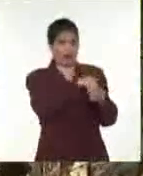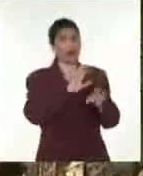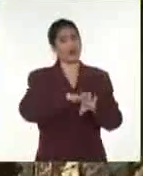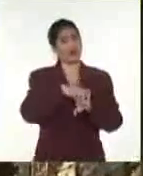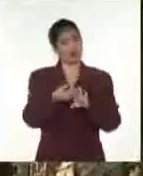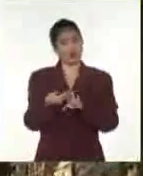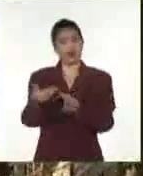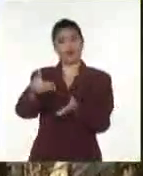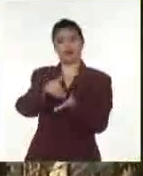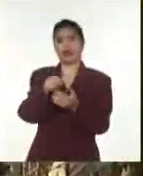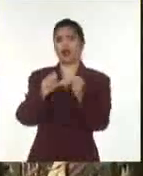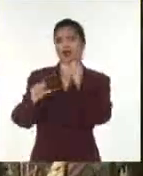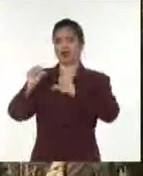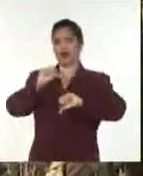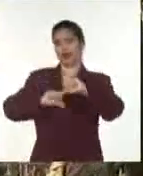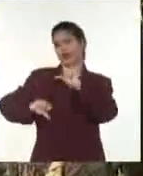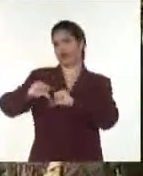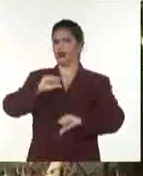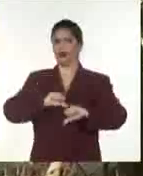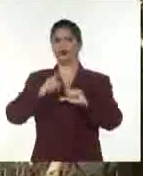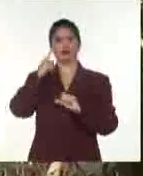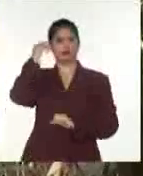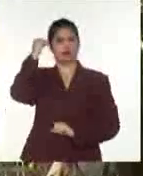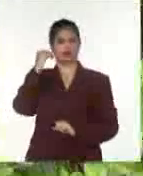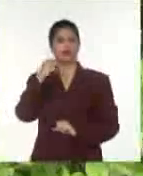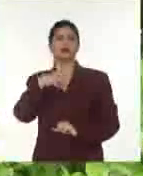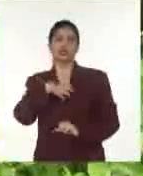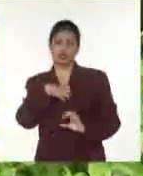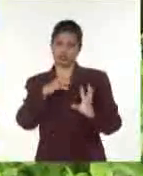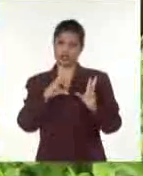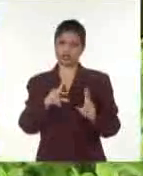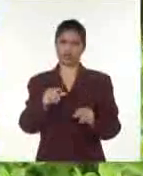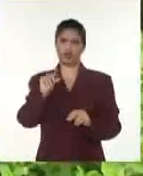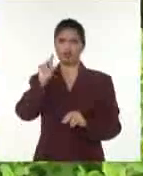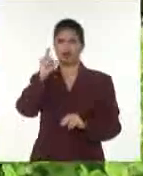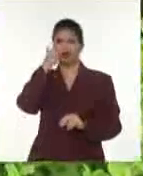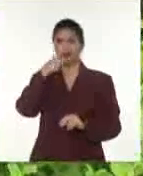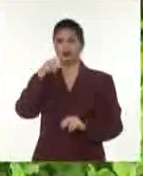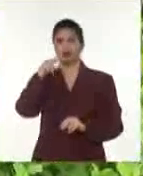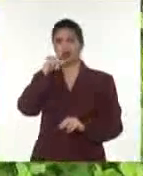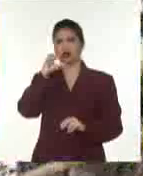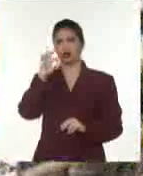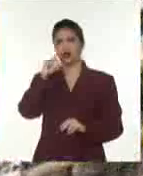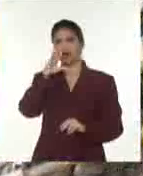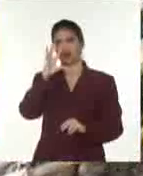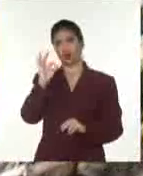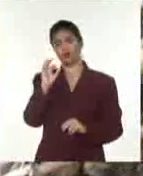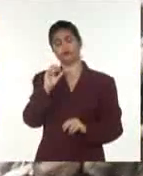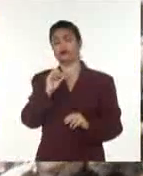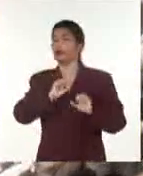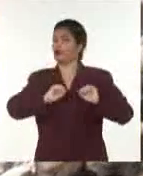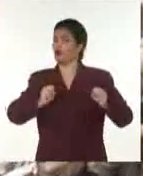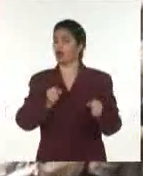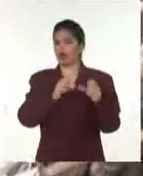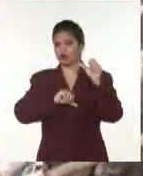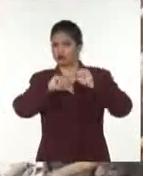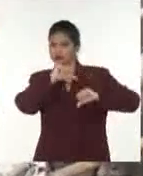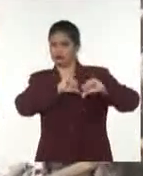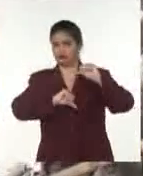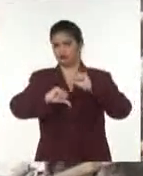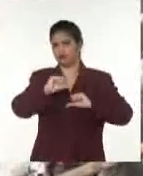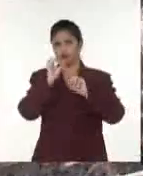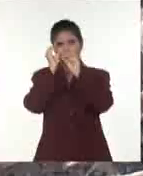para determinar la concentración de carbono orgánico. Con la sumatoria de esos valores podrá estimarse el